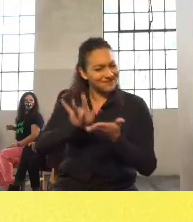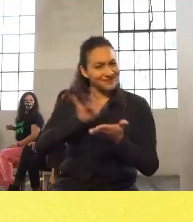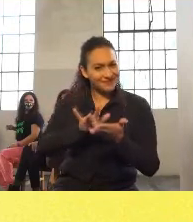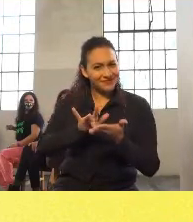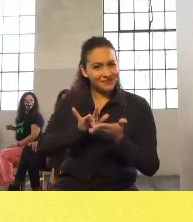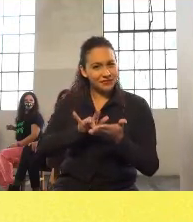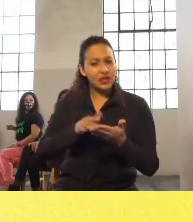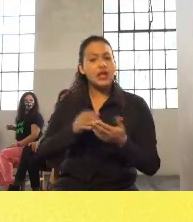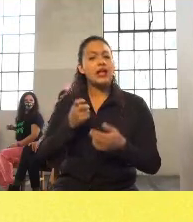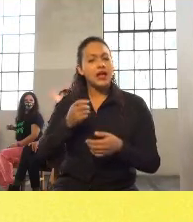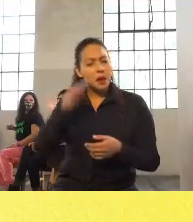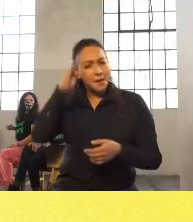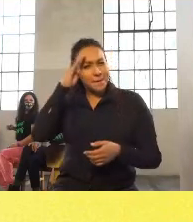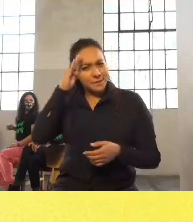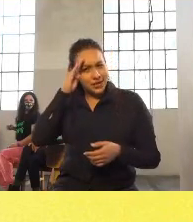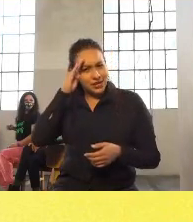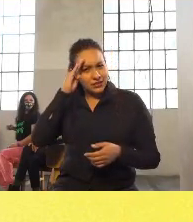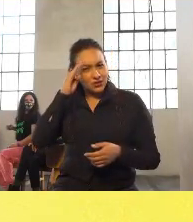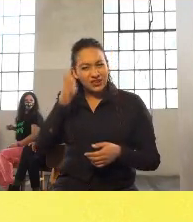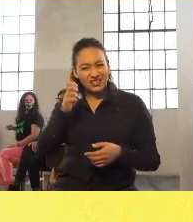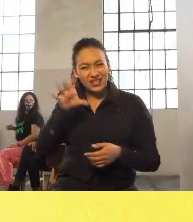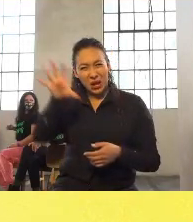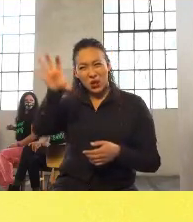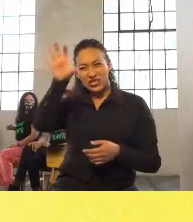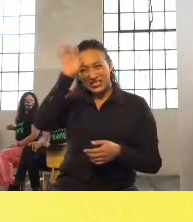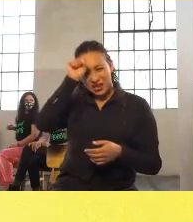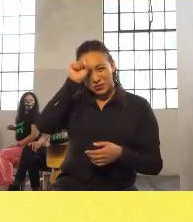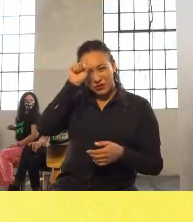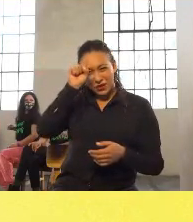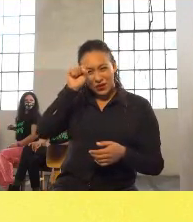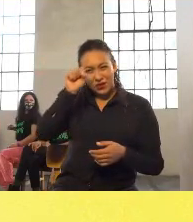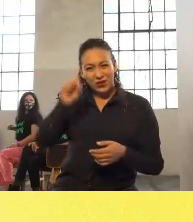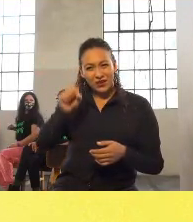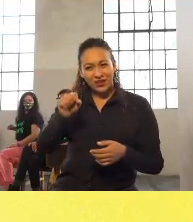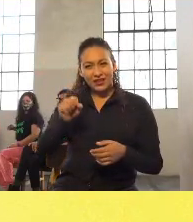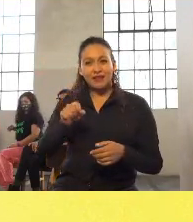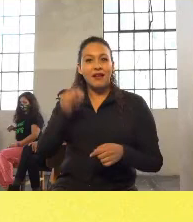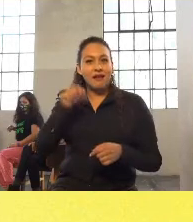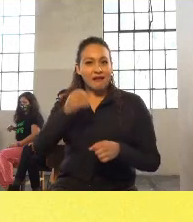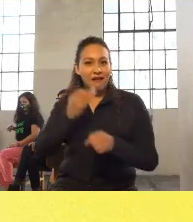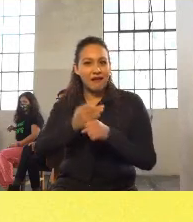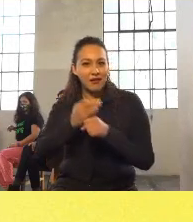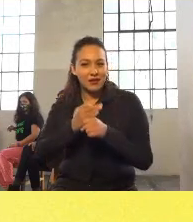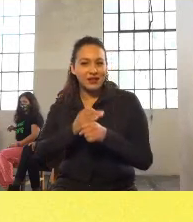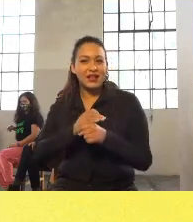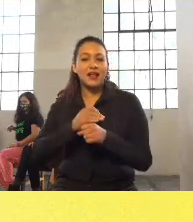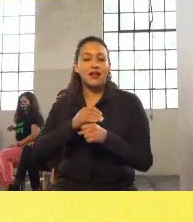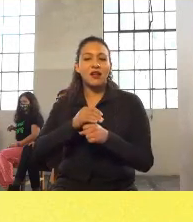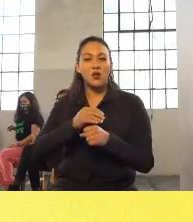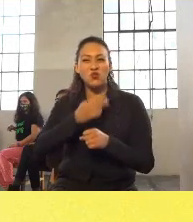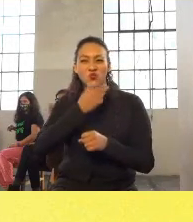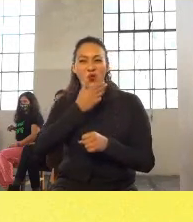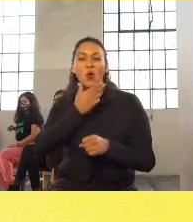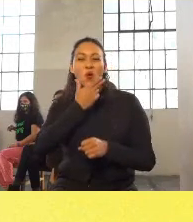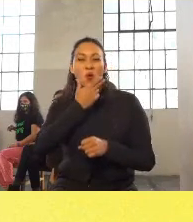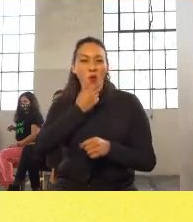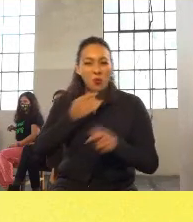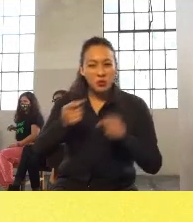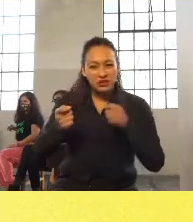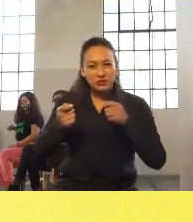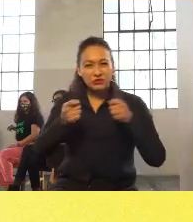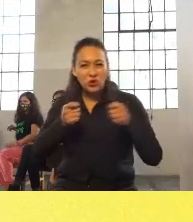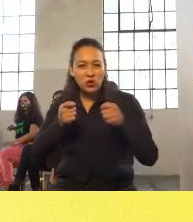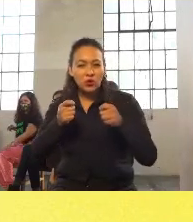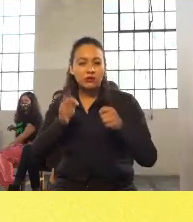hablamos de este concepto extraño que son los micromachismos, que ni micros ni nada, ¿no?